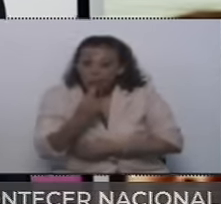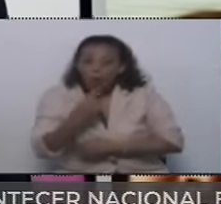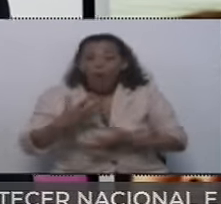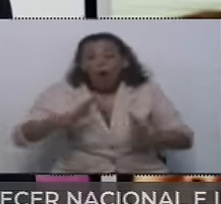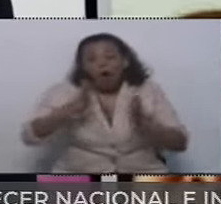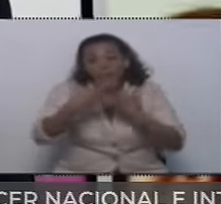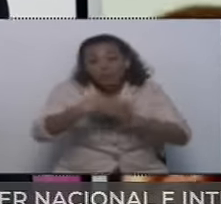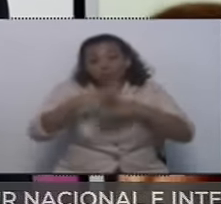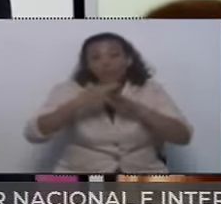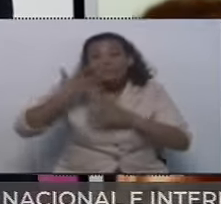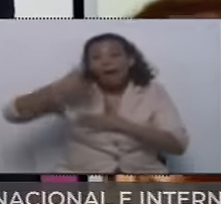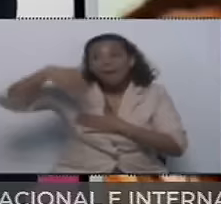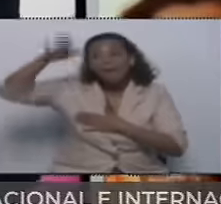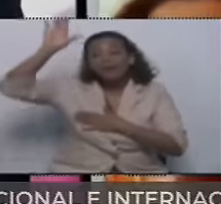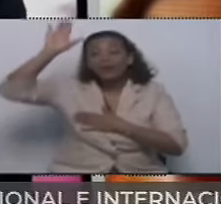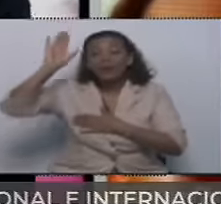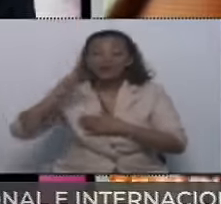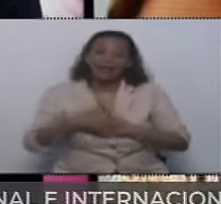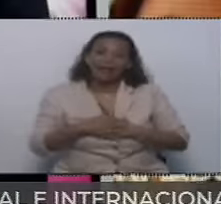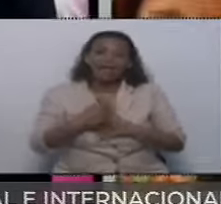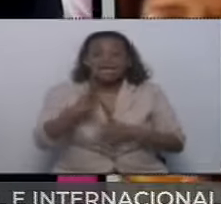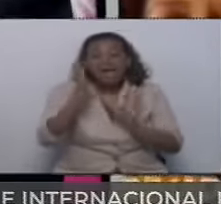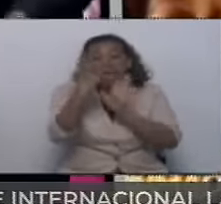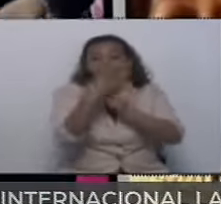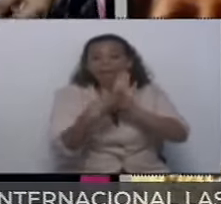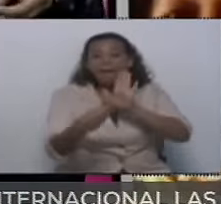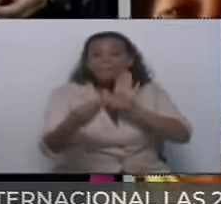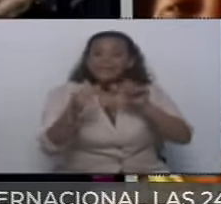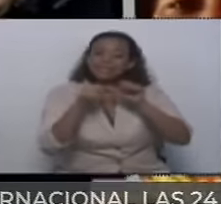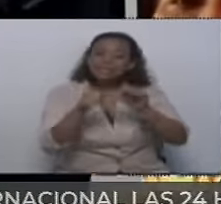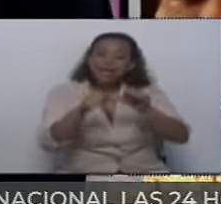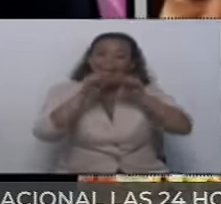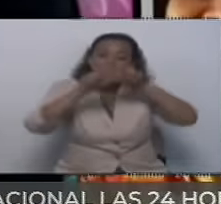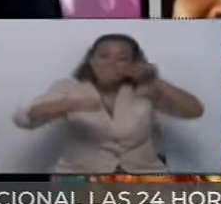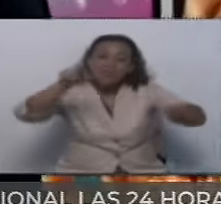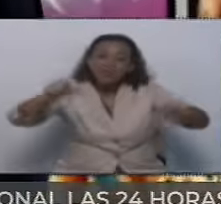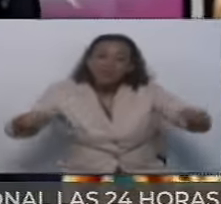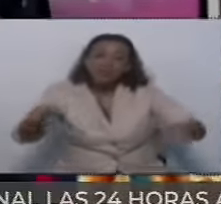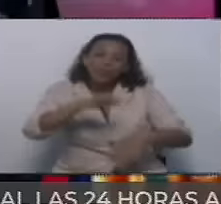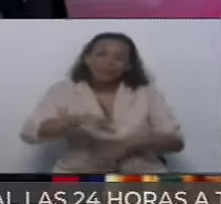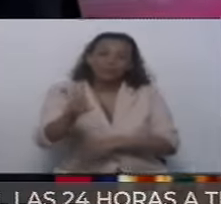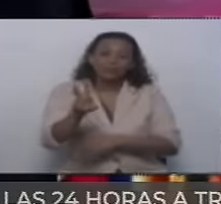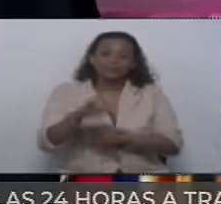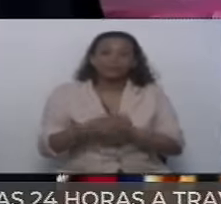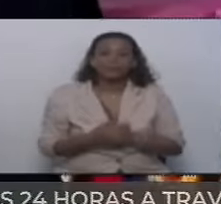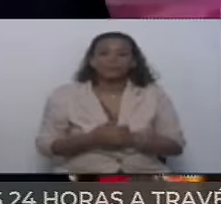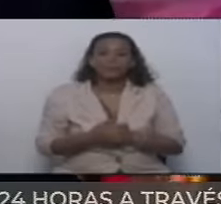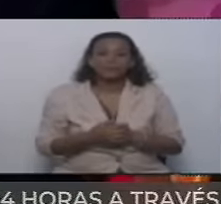alto. Y que tu ejemplo siga iluminando nuestro paso.